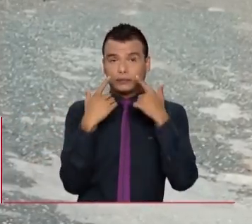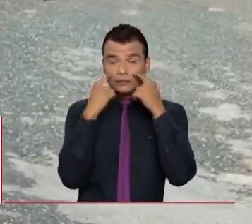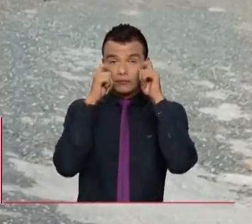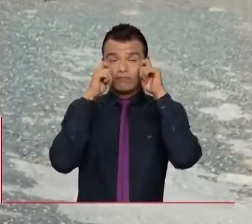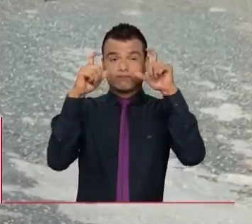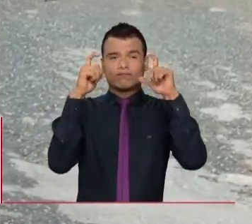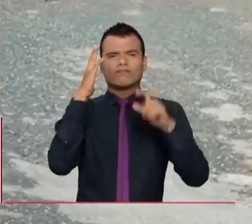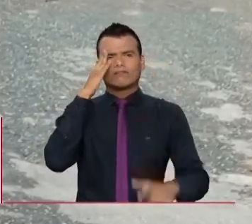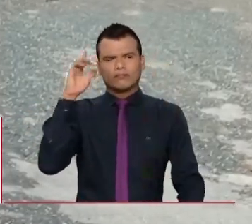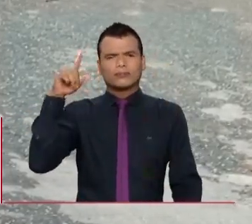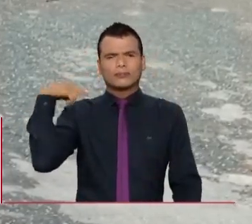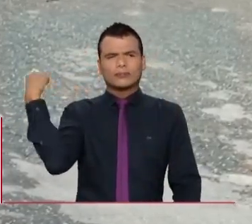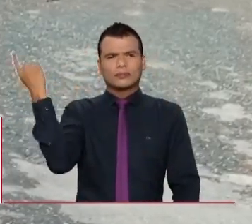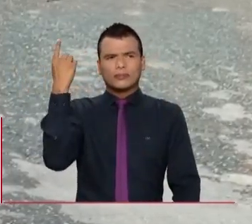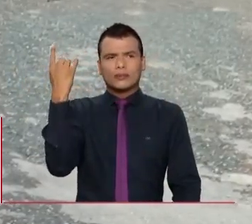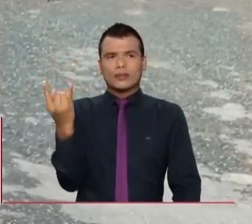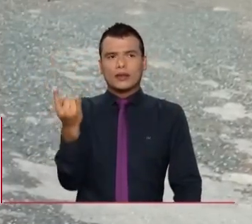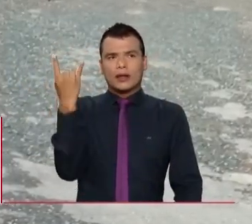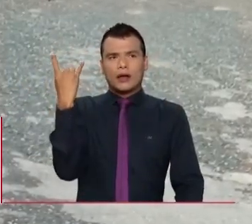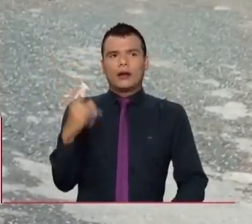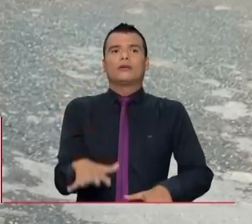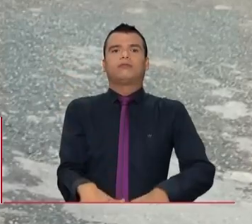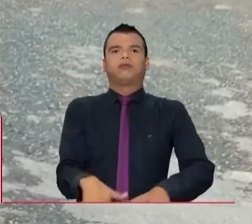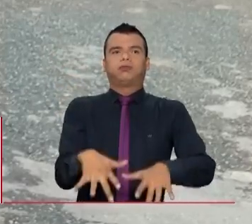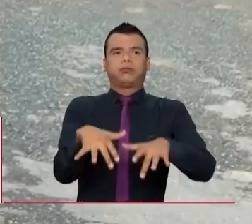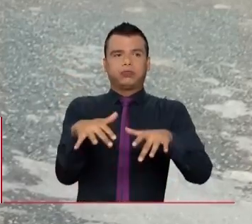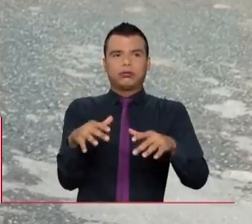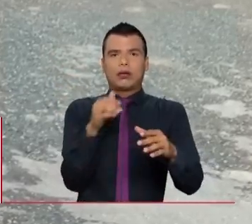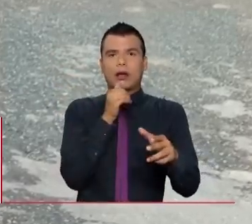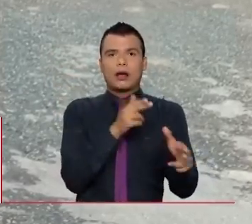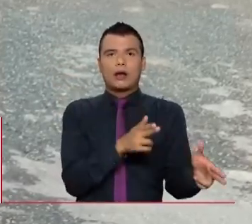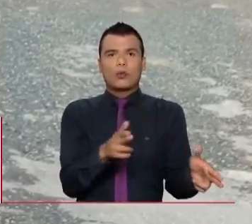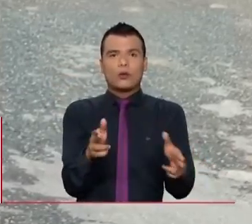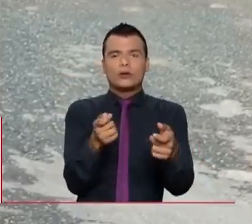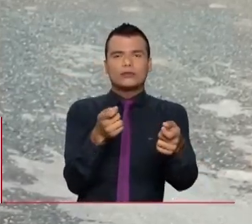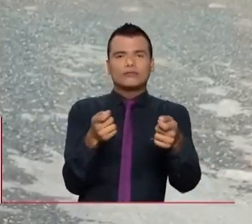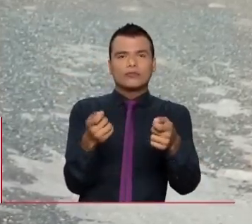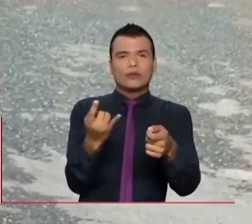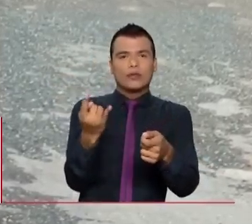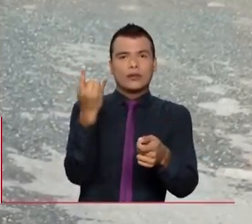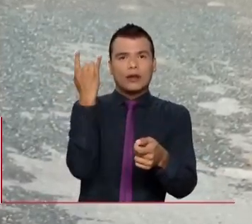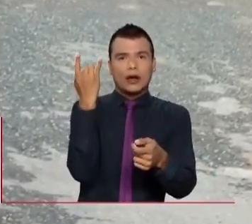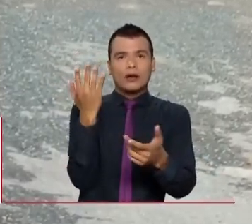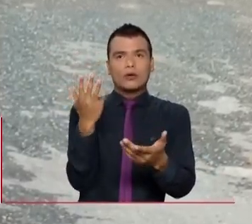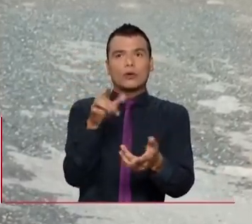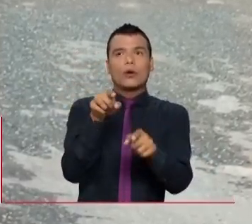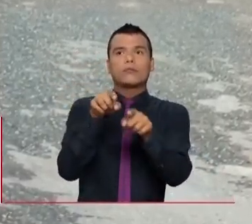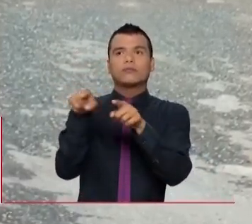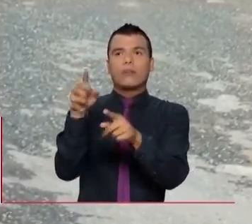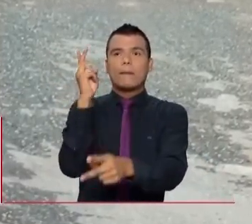las crecientes súbitas y altas precipitaciones de los ríos y a evacuar estas zonas de alta